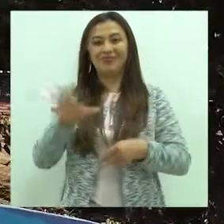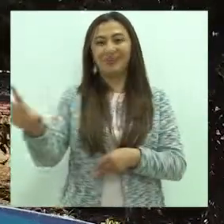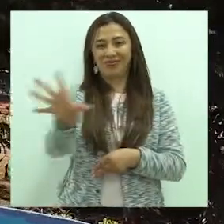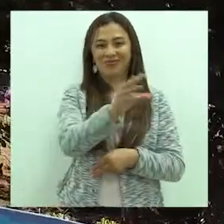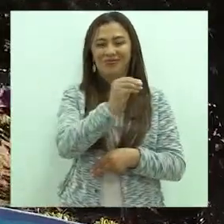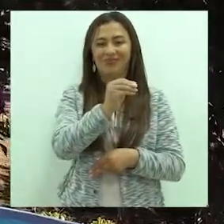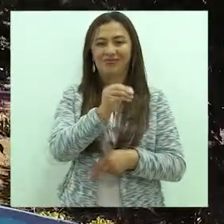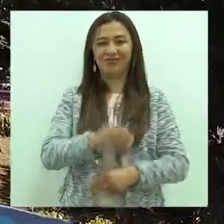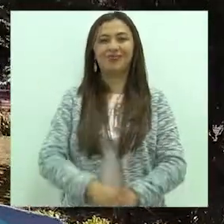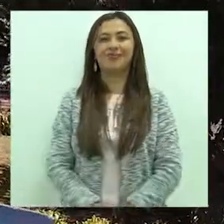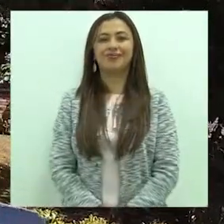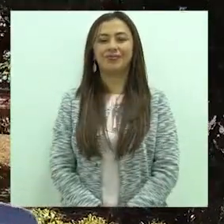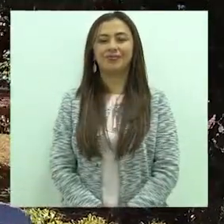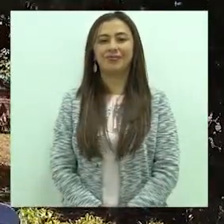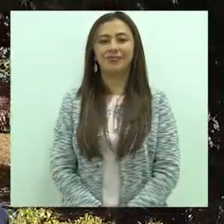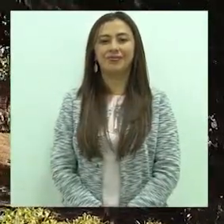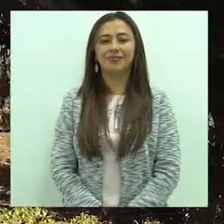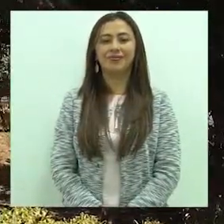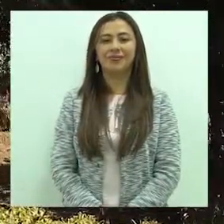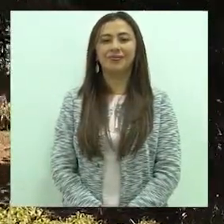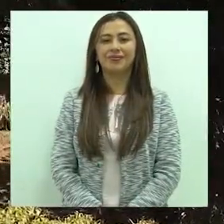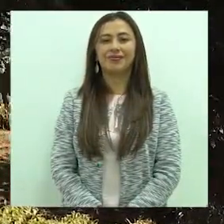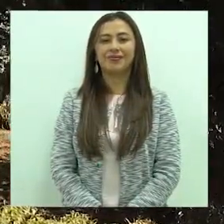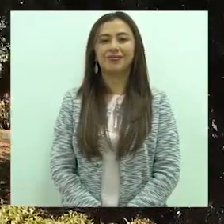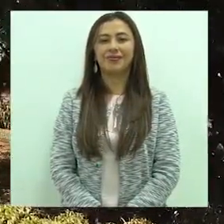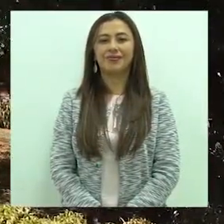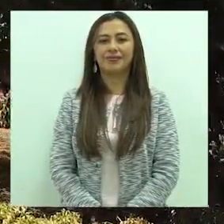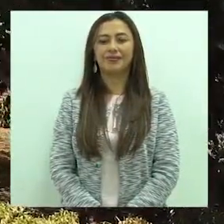Tunja, somos todos.